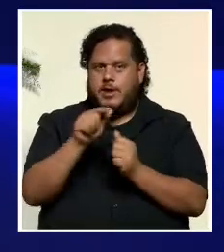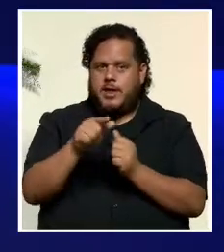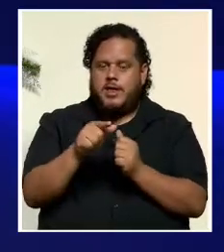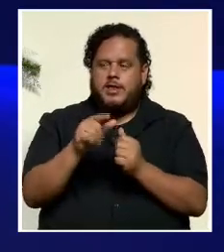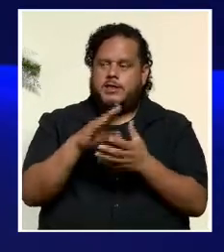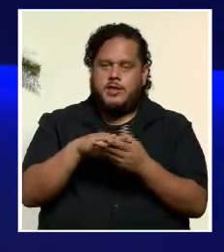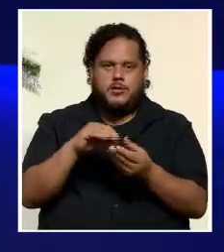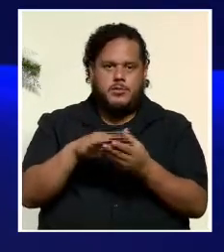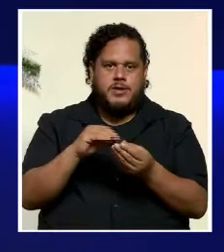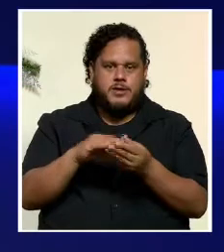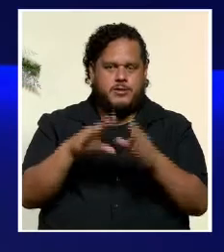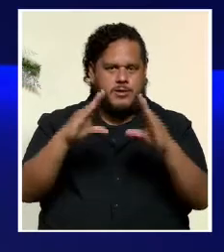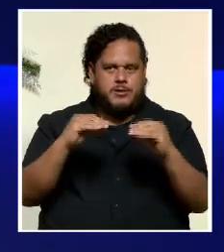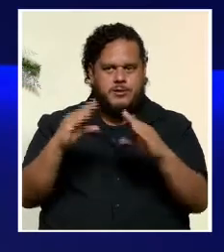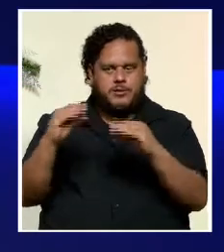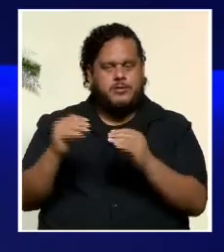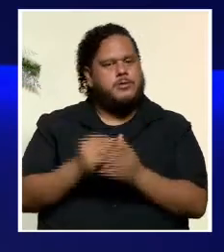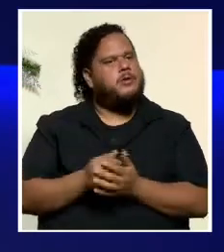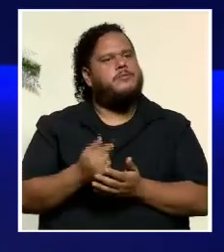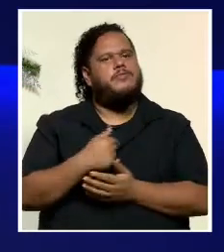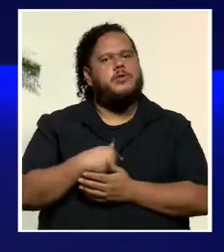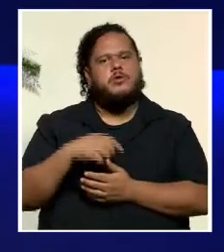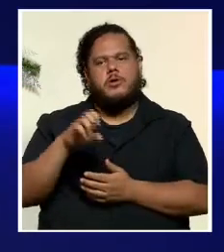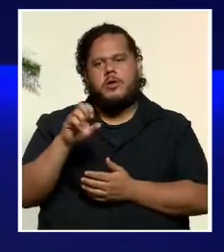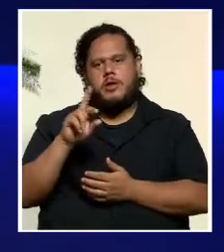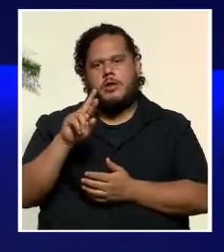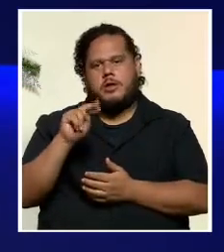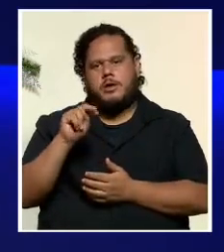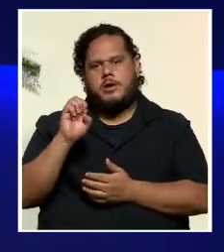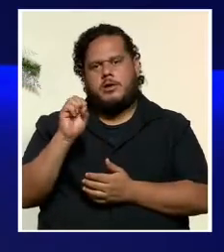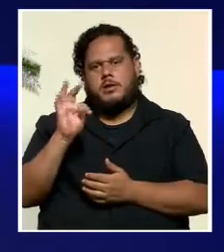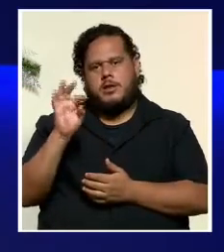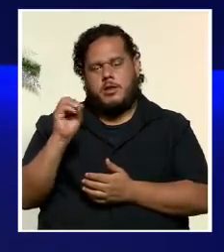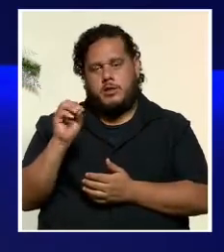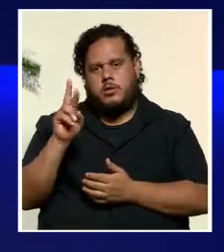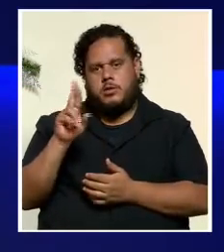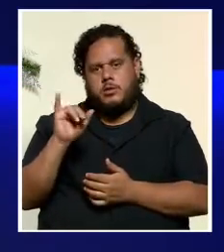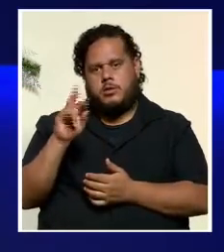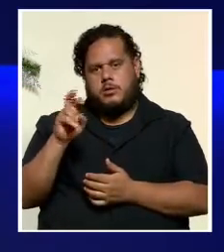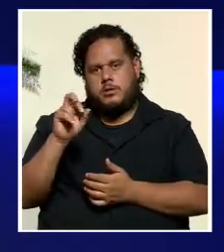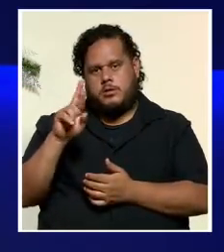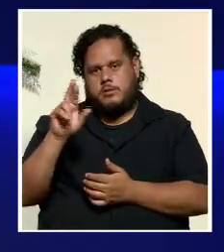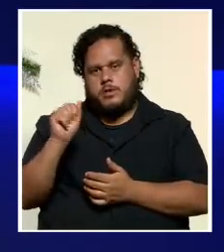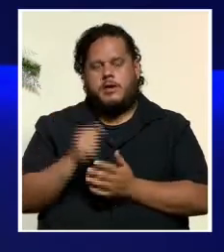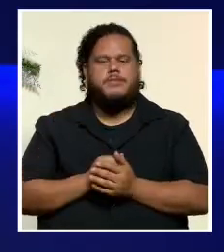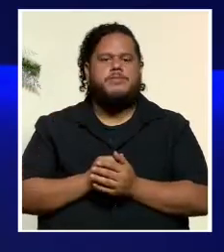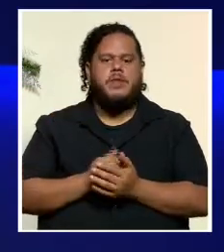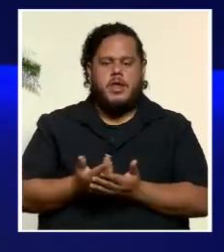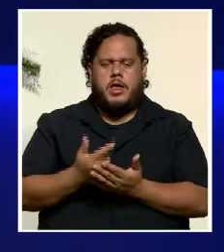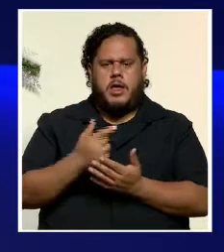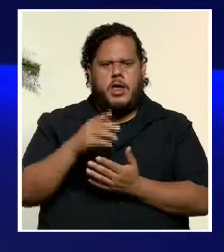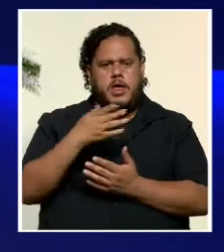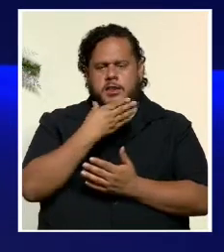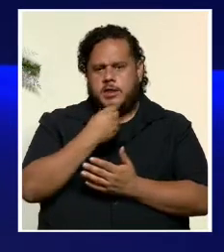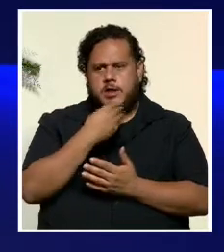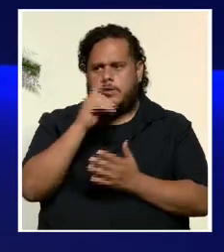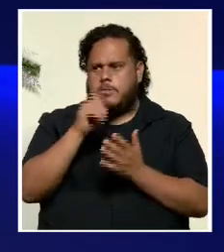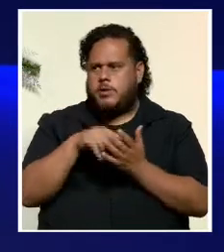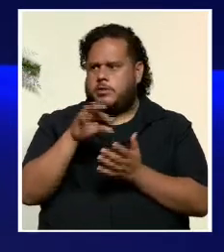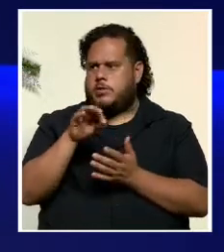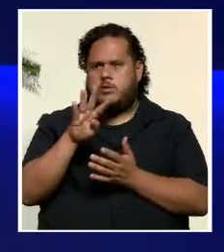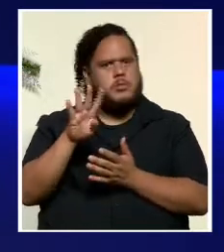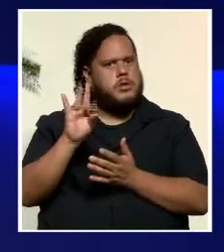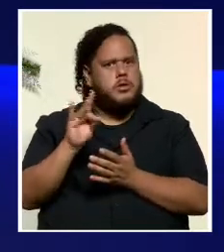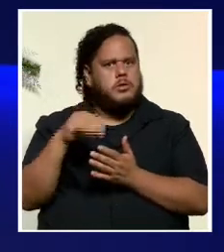conversaciones nocturnas. Soy Ernesto Rivera. En diciembre de 1948, luego de 5